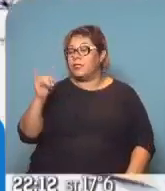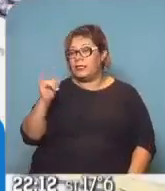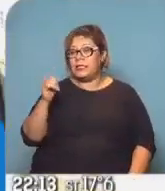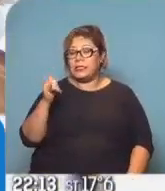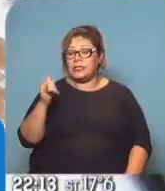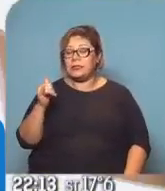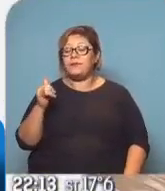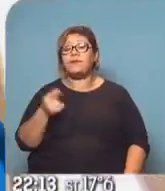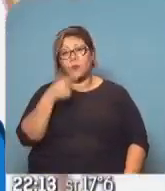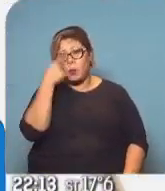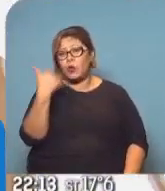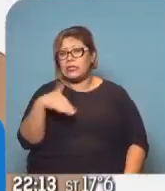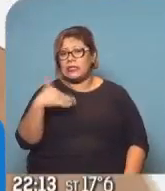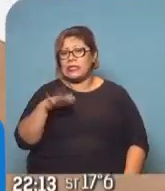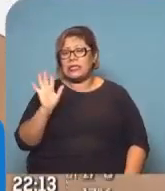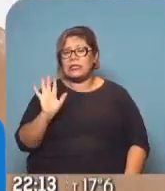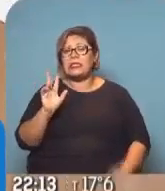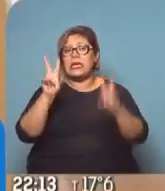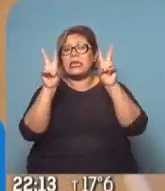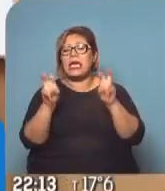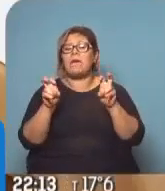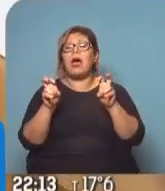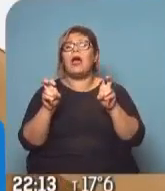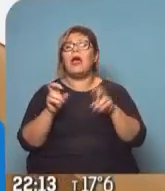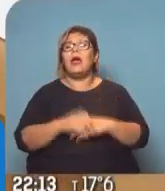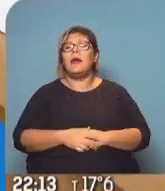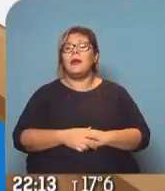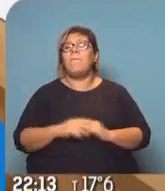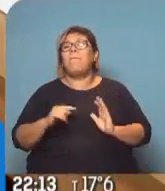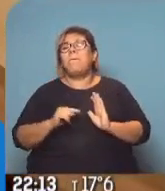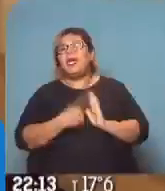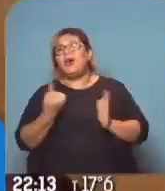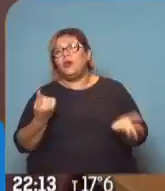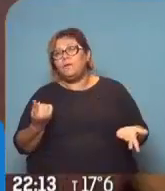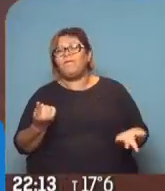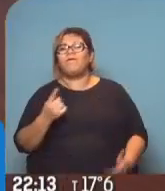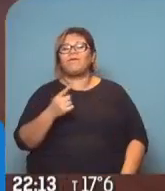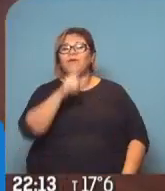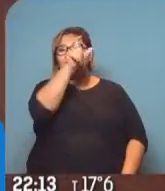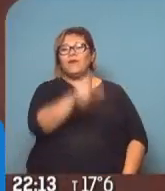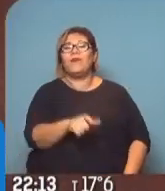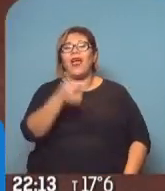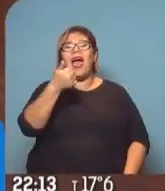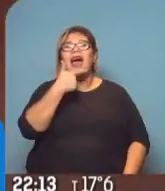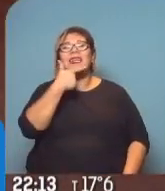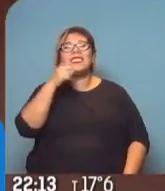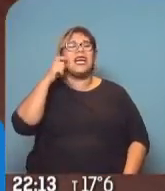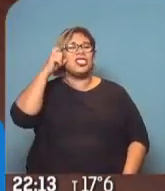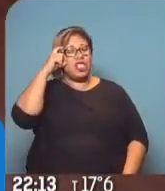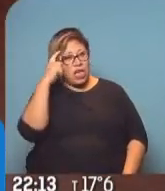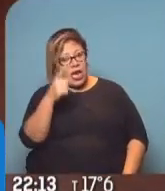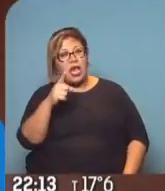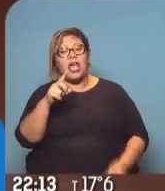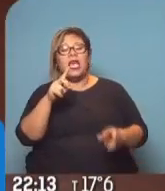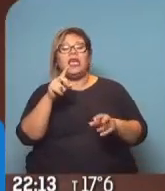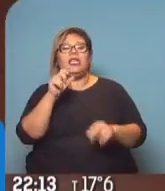es interesante. Lo que pasa es que el rol de Assange y Wikileaks en ese tema es